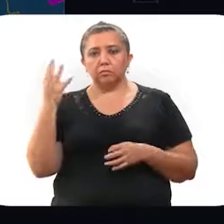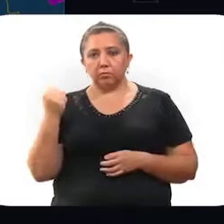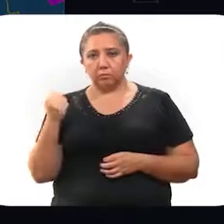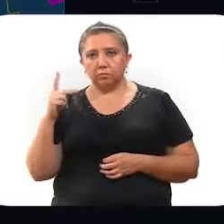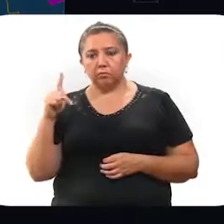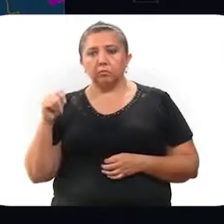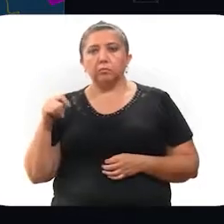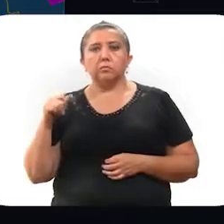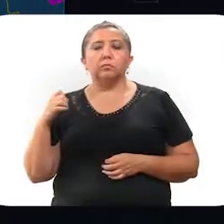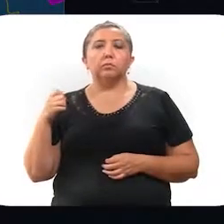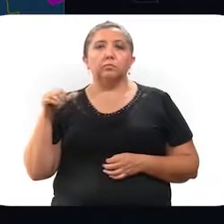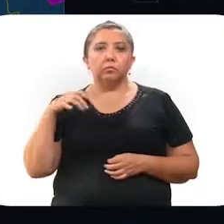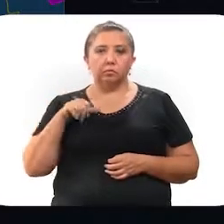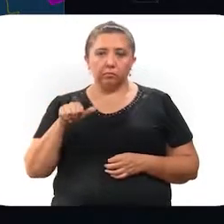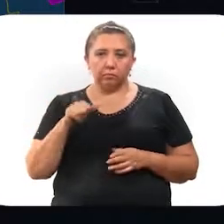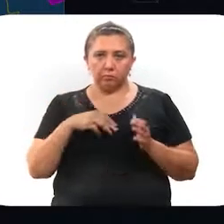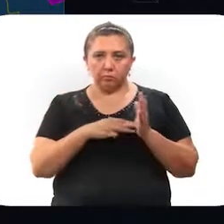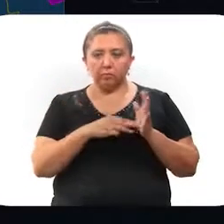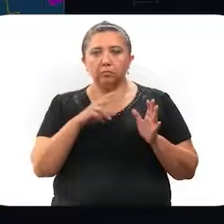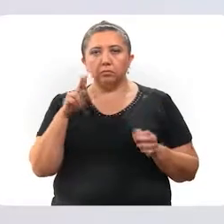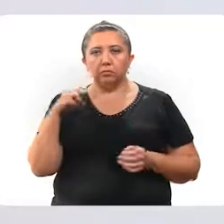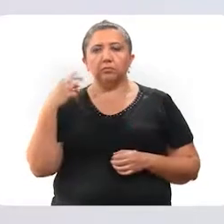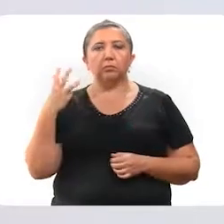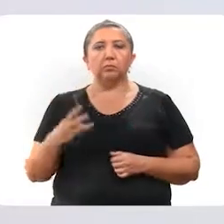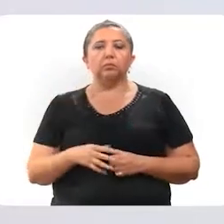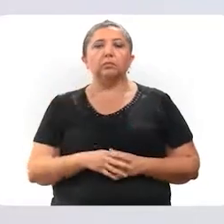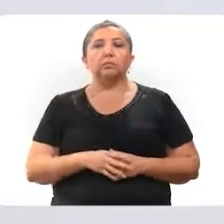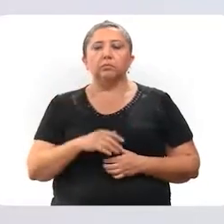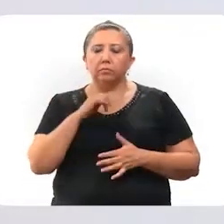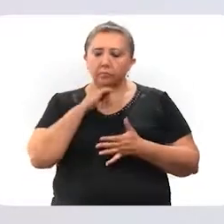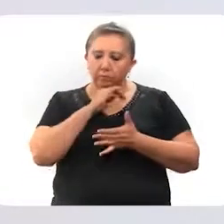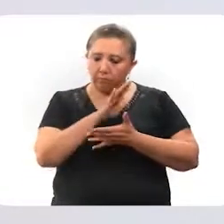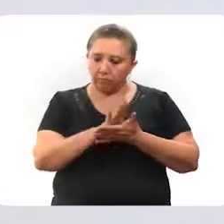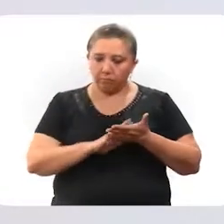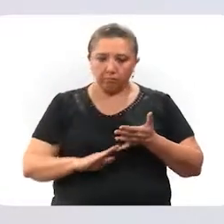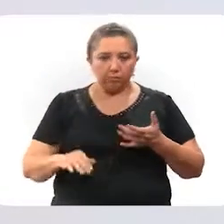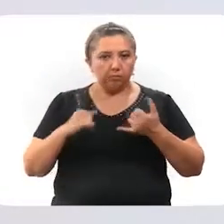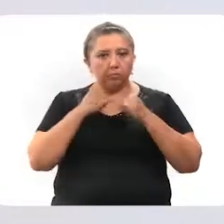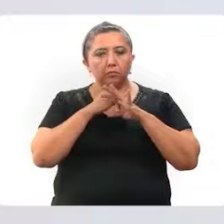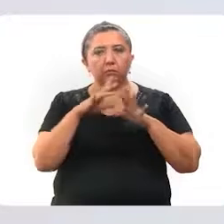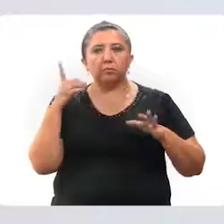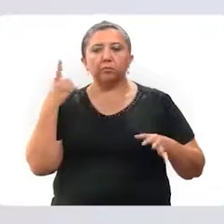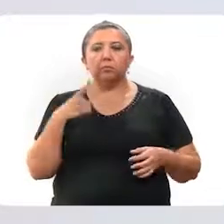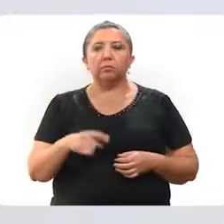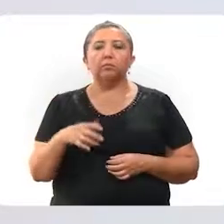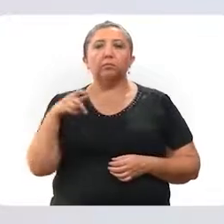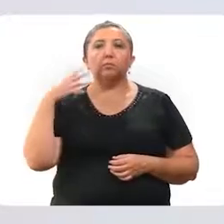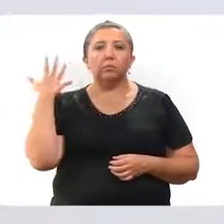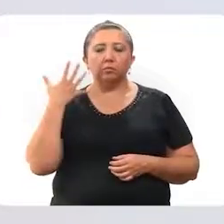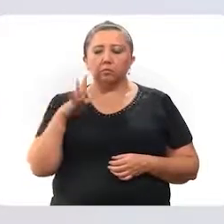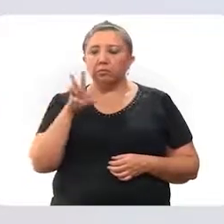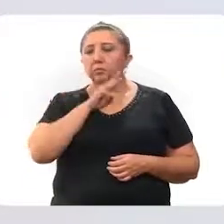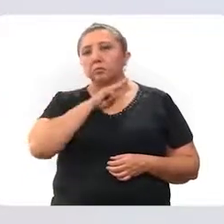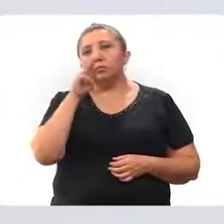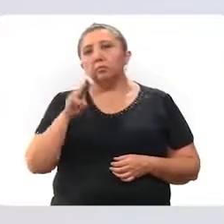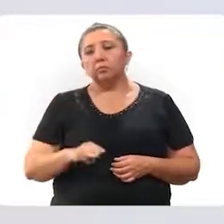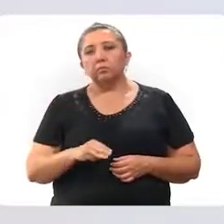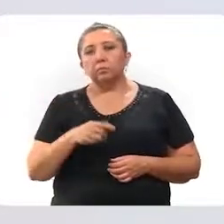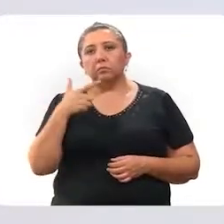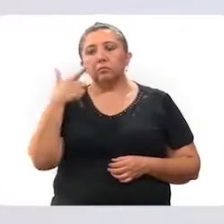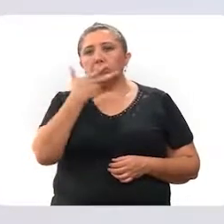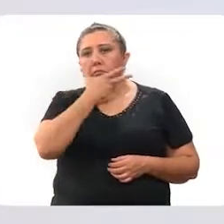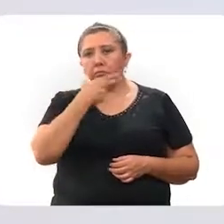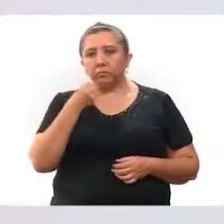zona poniente 16.083. Lamentablemente en este parte médico informamos de 10 fallecimientos. Son